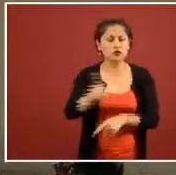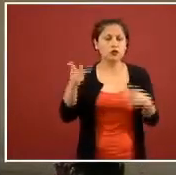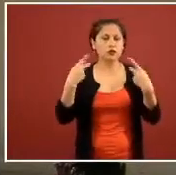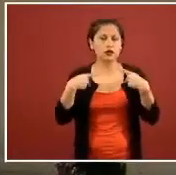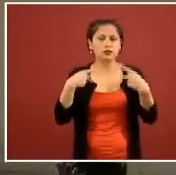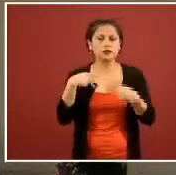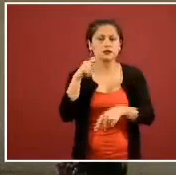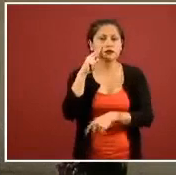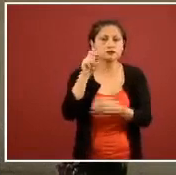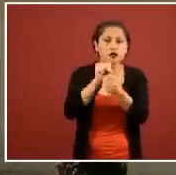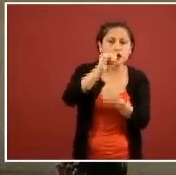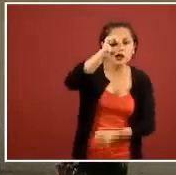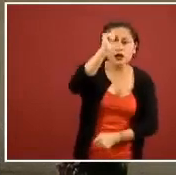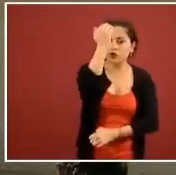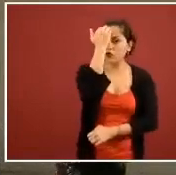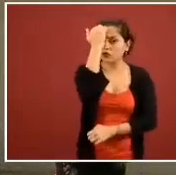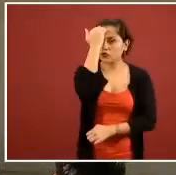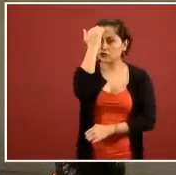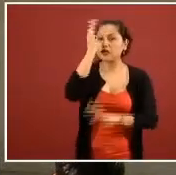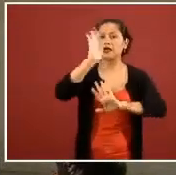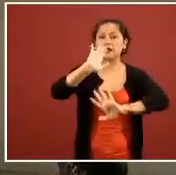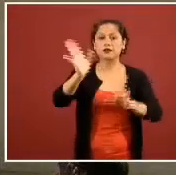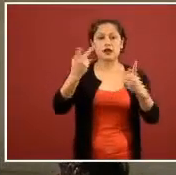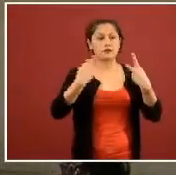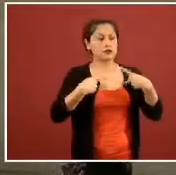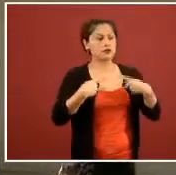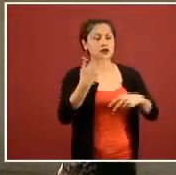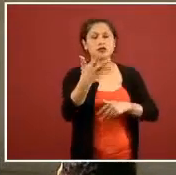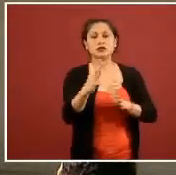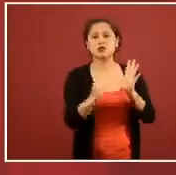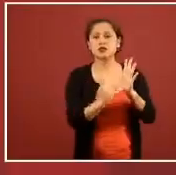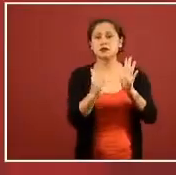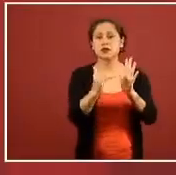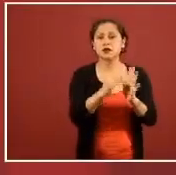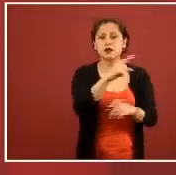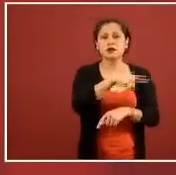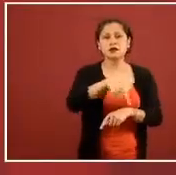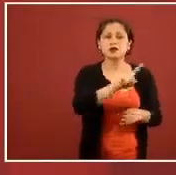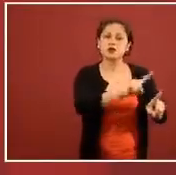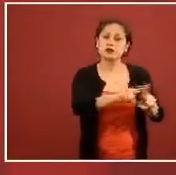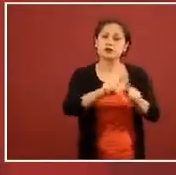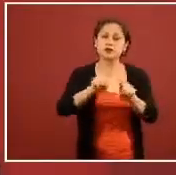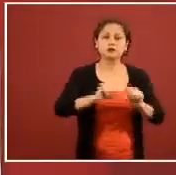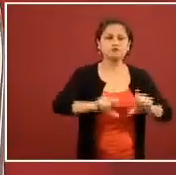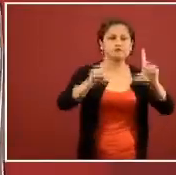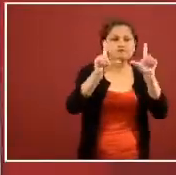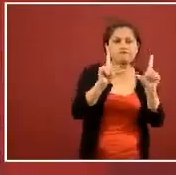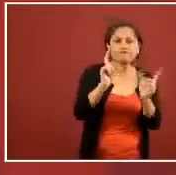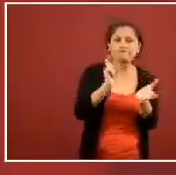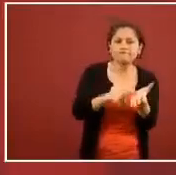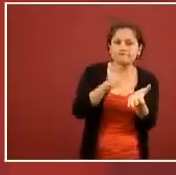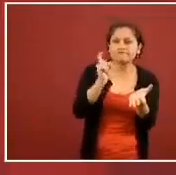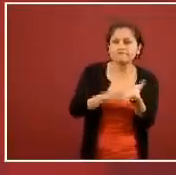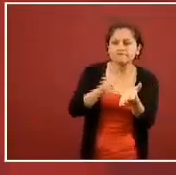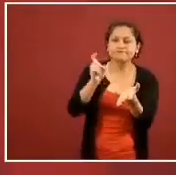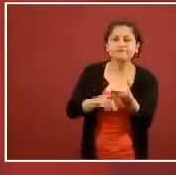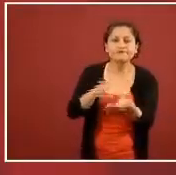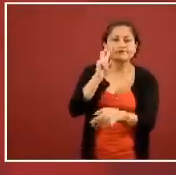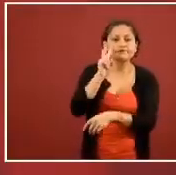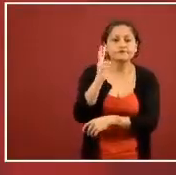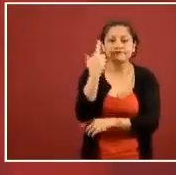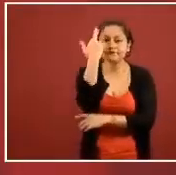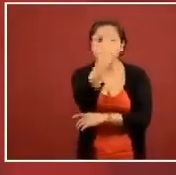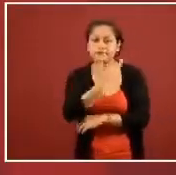millones de personas que han estado accediendo a los materiales, a los distintos recursos, han regresado. En promedio